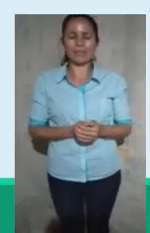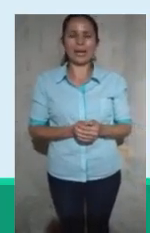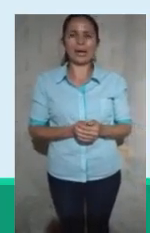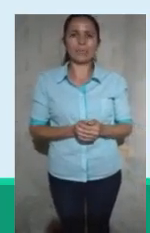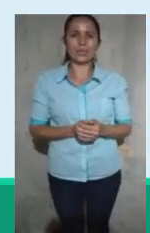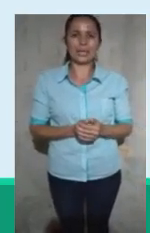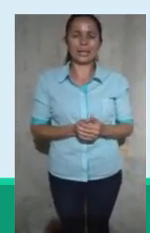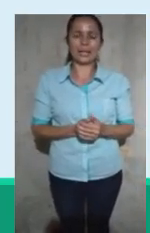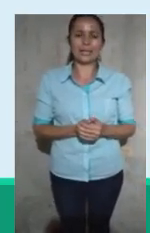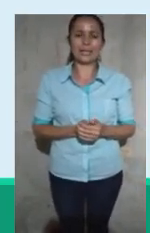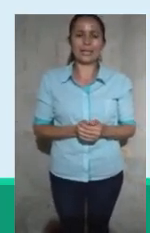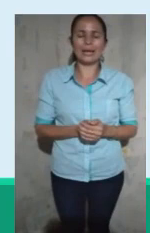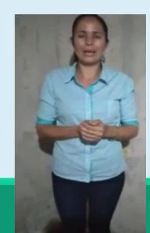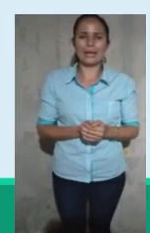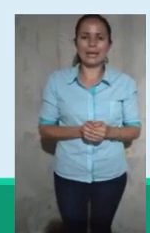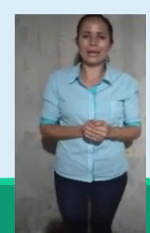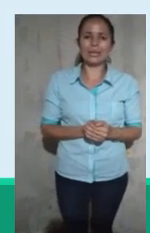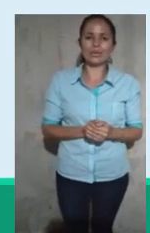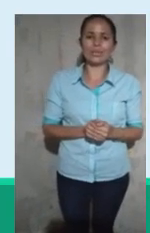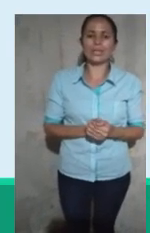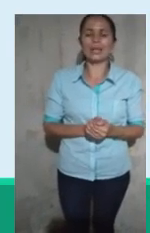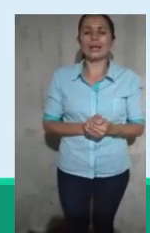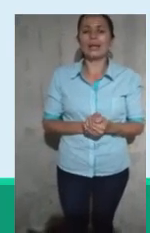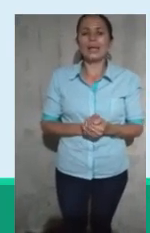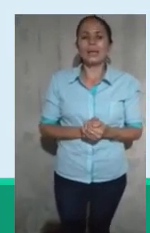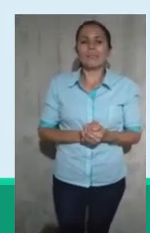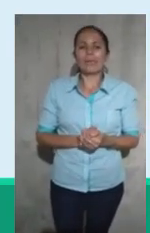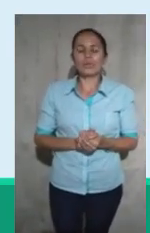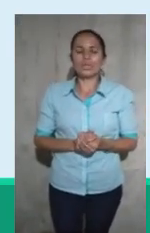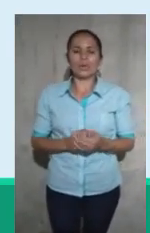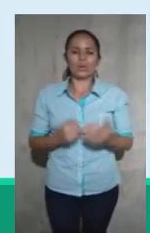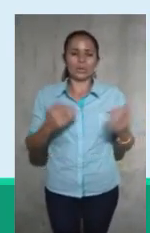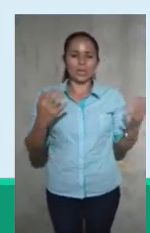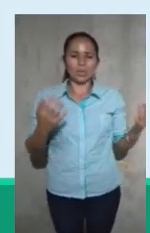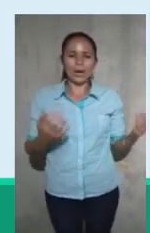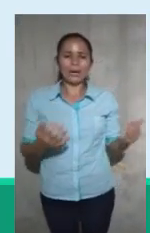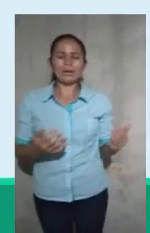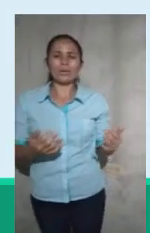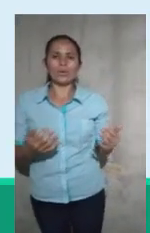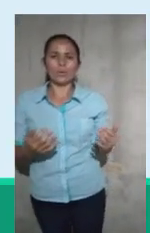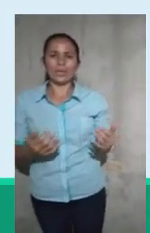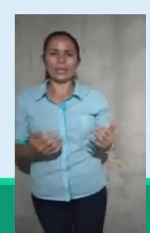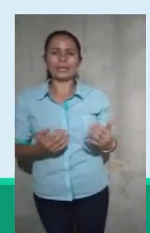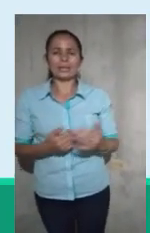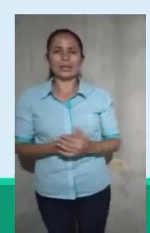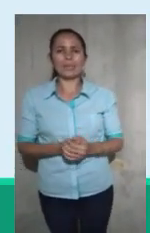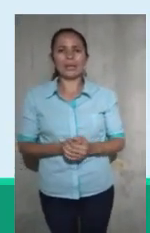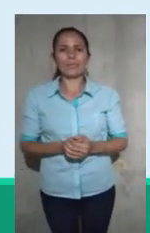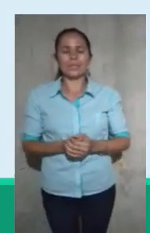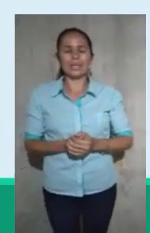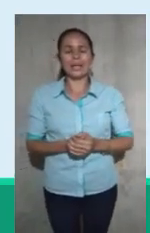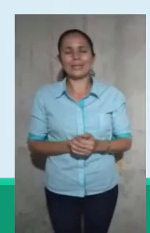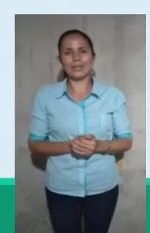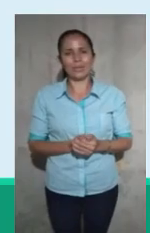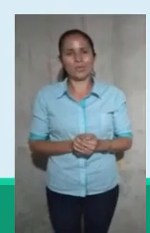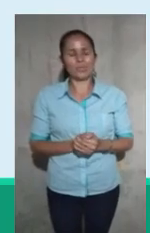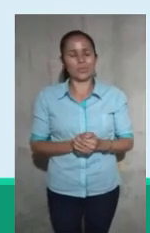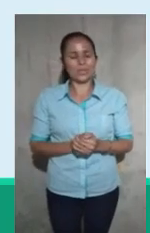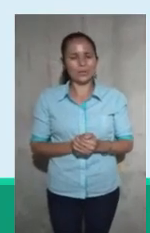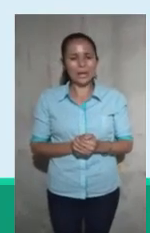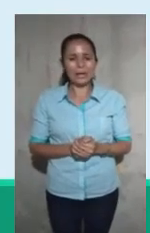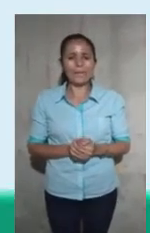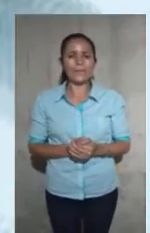ayer. Mirábamos en la clase del día de ayer, entonces vamos a continuar con lo que es el tema